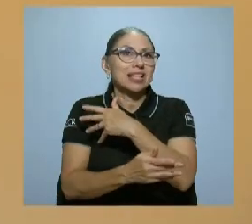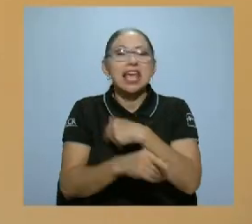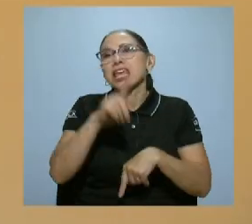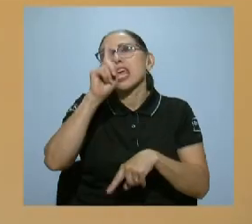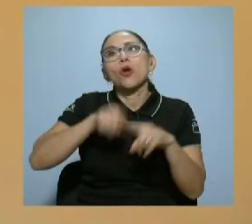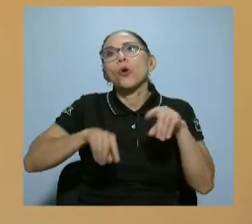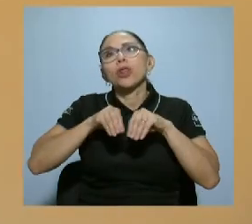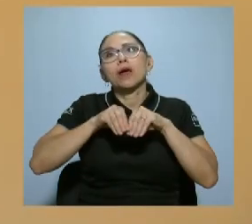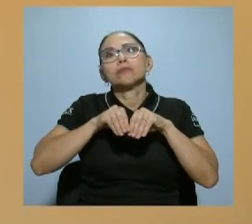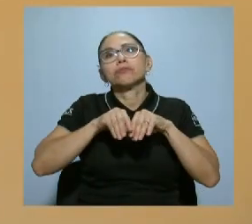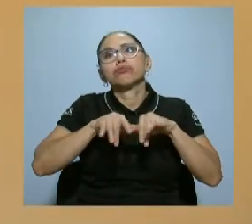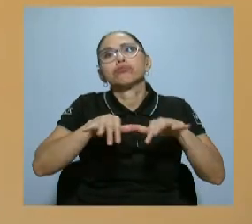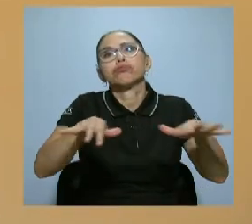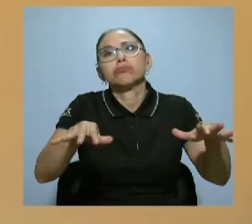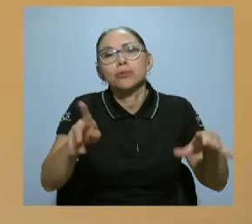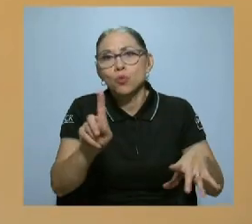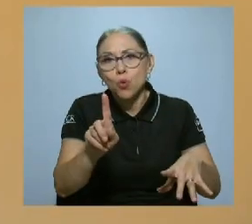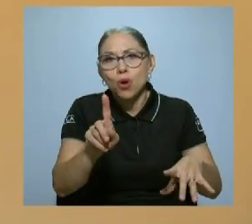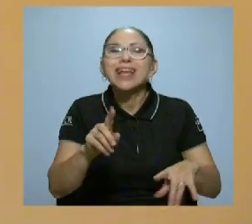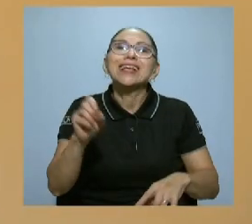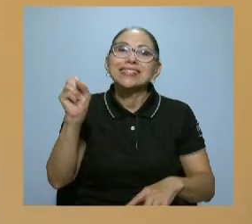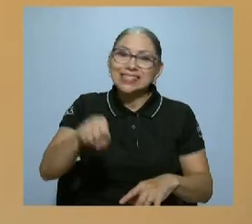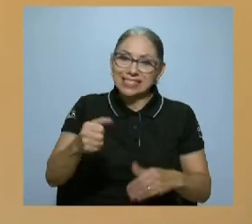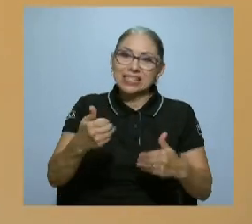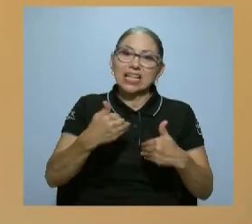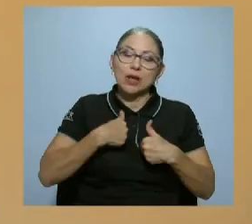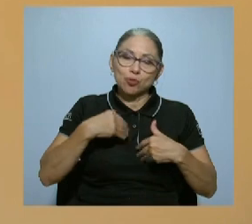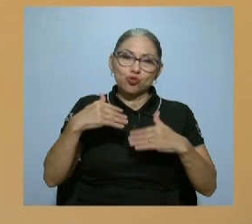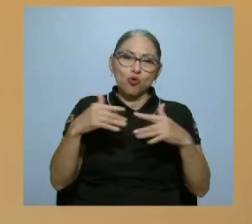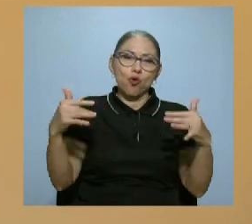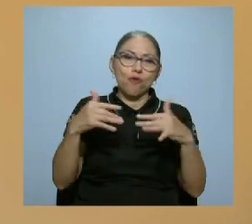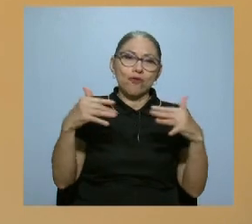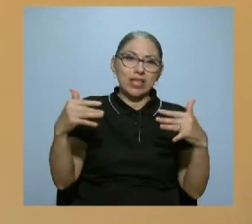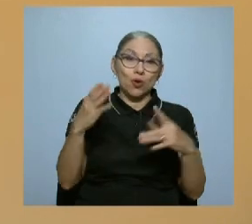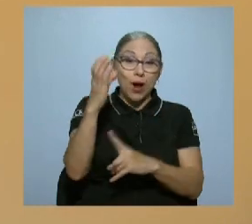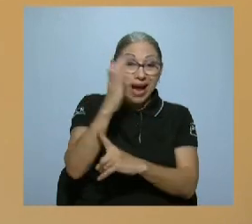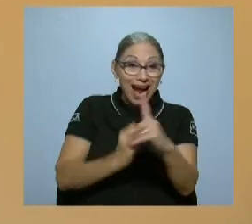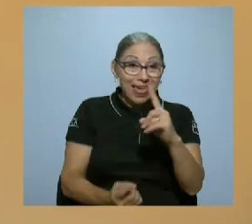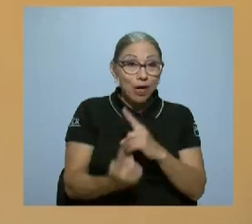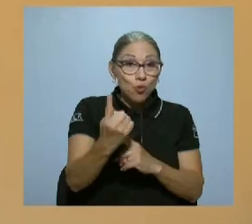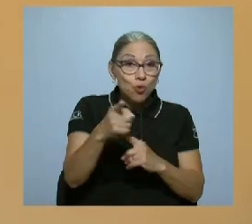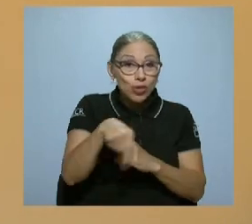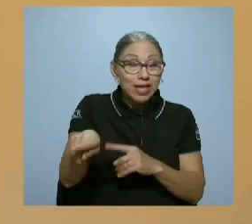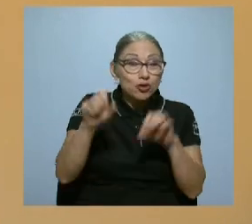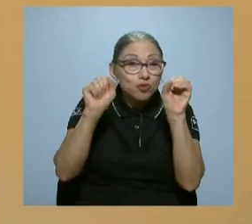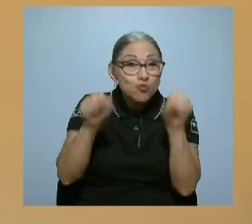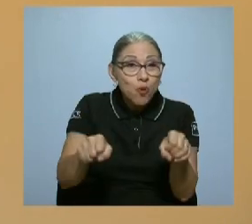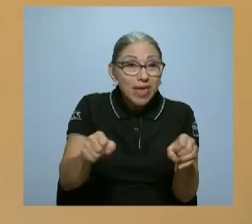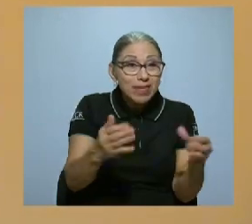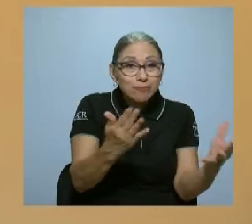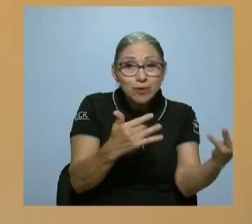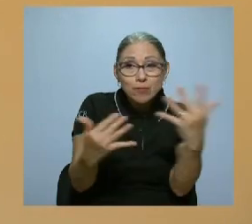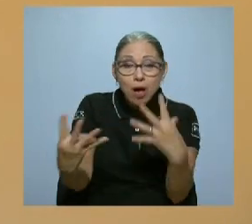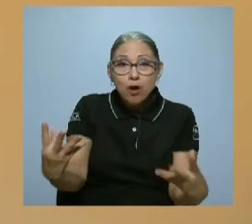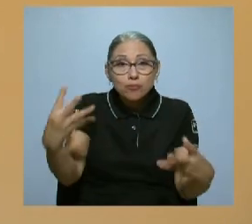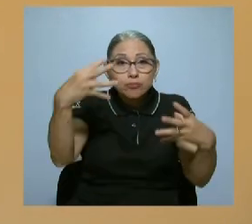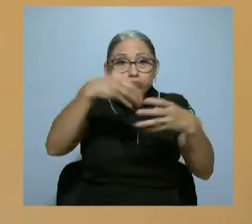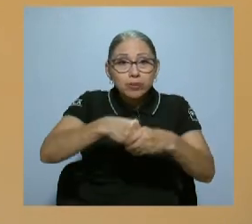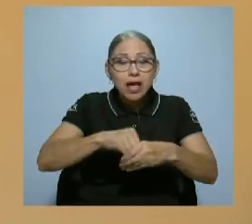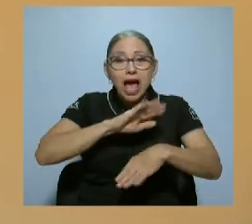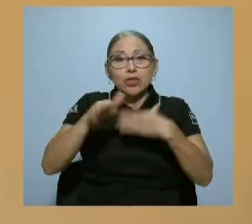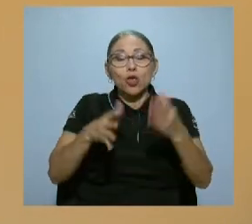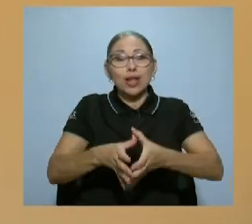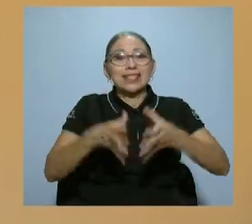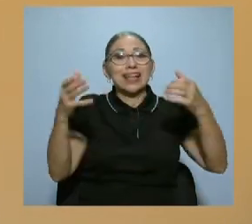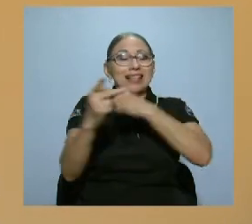geopolítica. Tenemos un conflicto, cada uno de ellos puede involucrar a todas las grandes potencias y puede involucrar al mundo entero. Gracias a